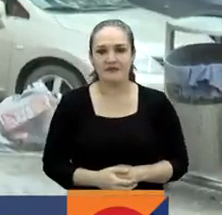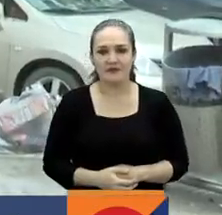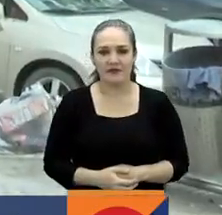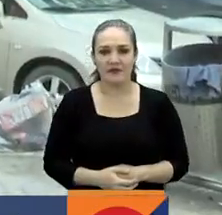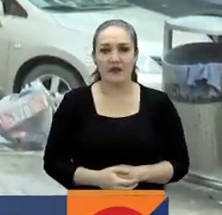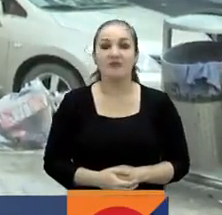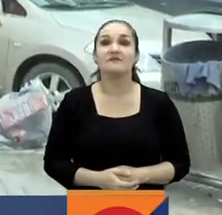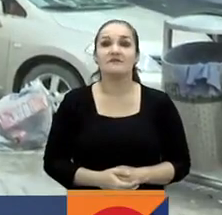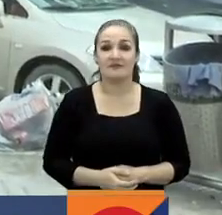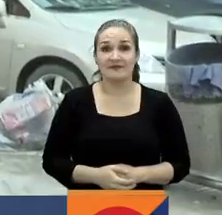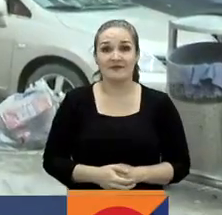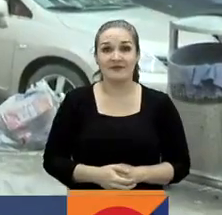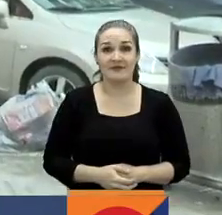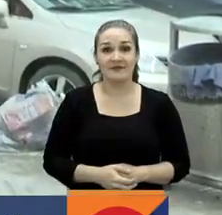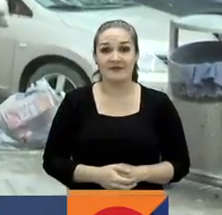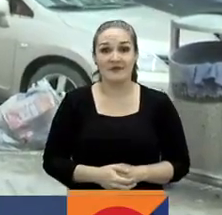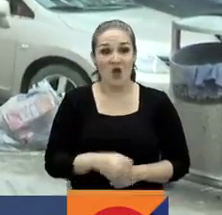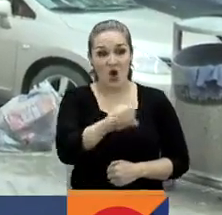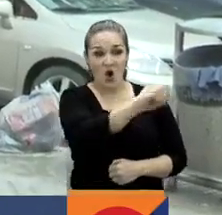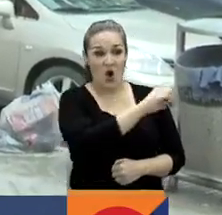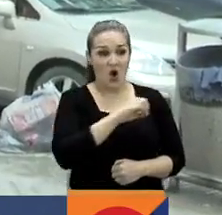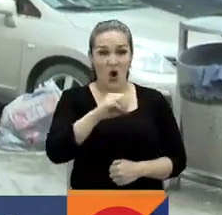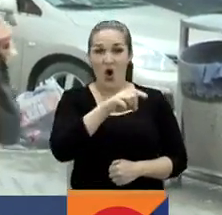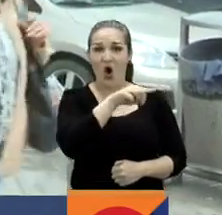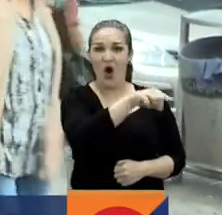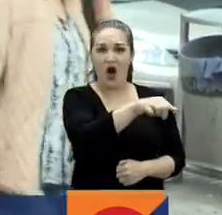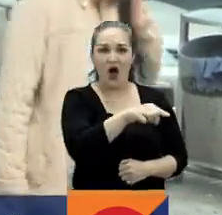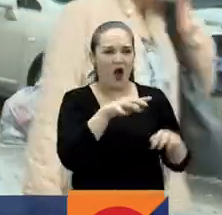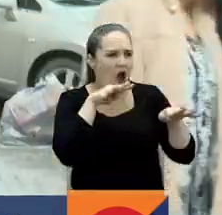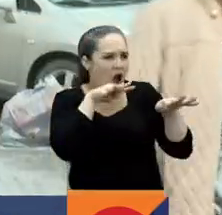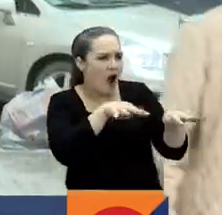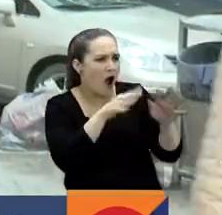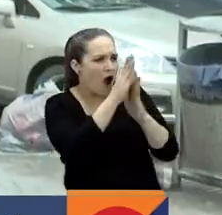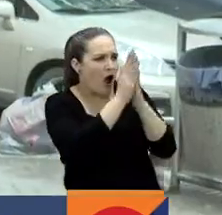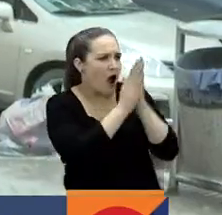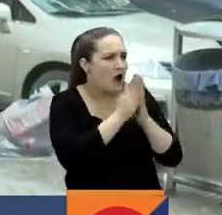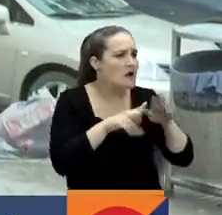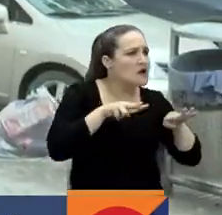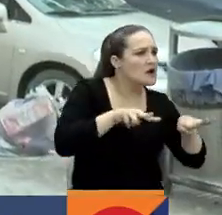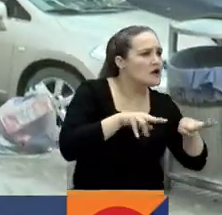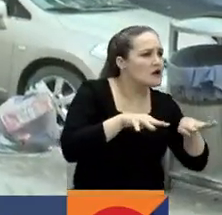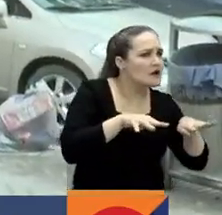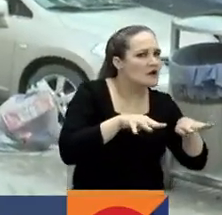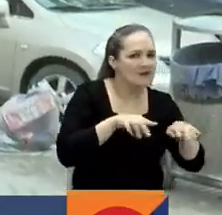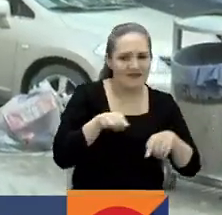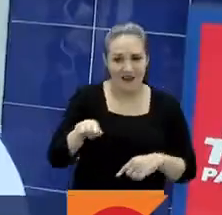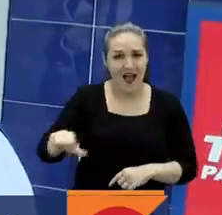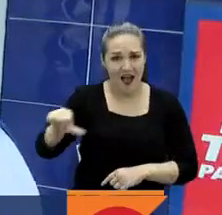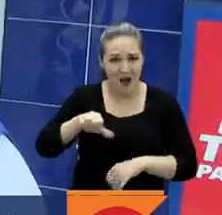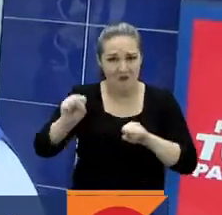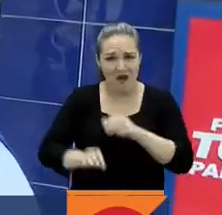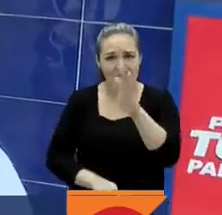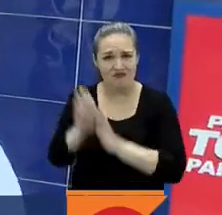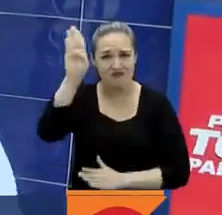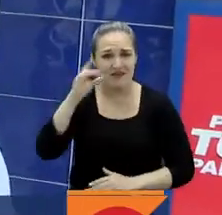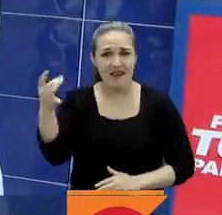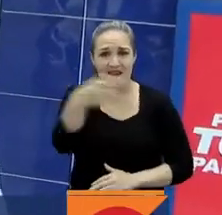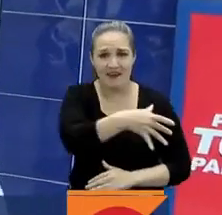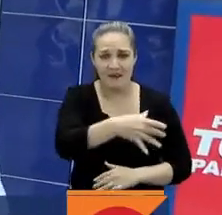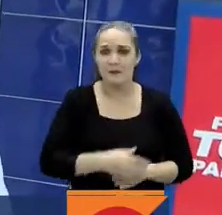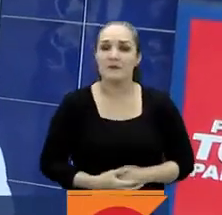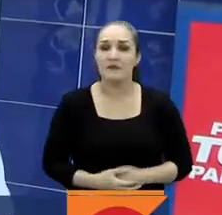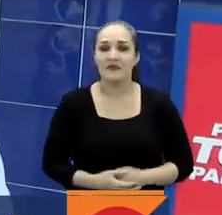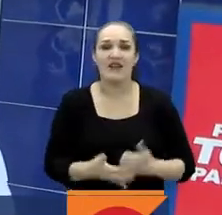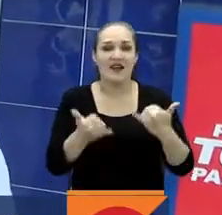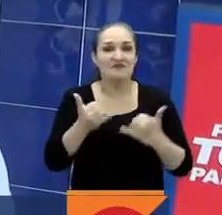A veces la selección Colombia fue masculina a la que le ponen como el foco y se han dado cuenta que las mujeres podemos más que los hombres. Lo que pasa es que,